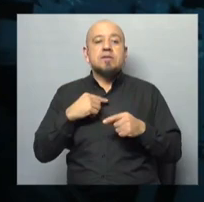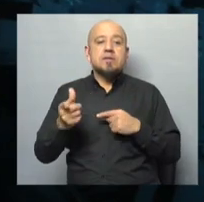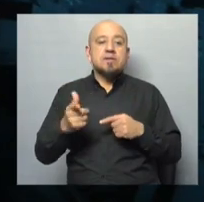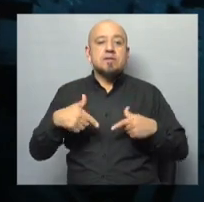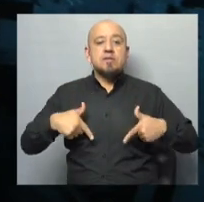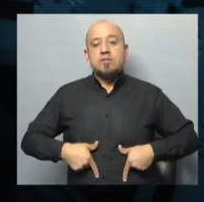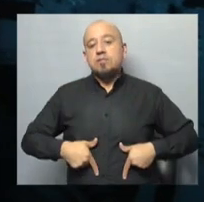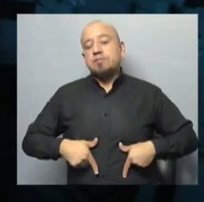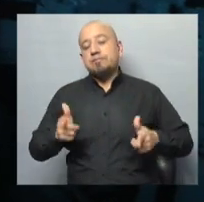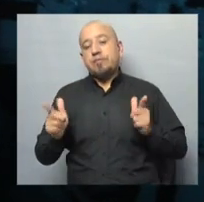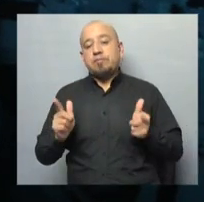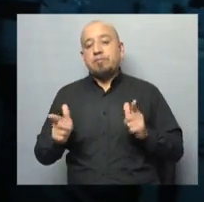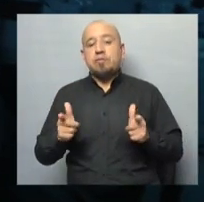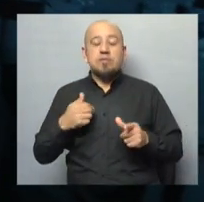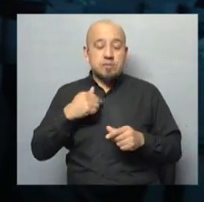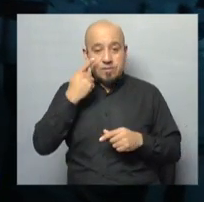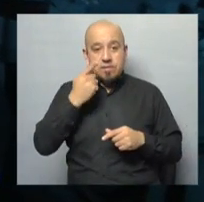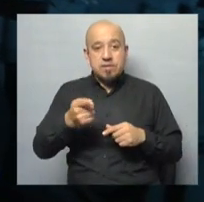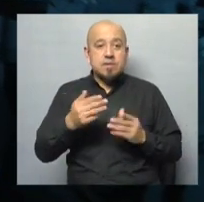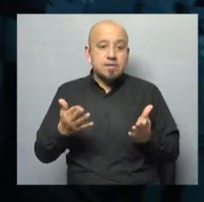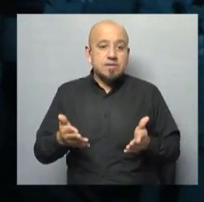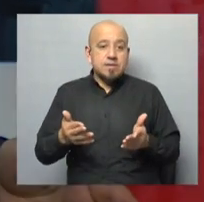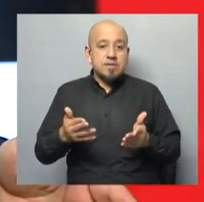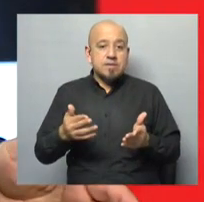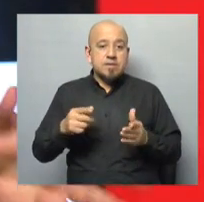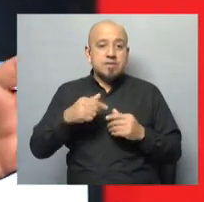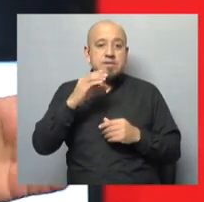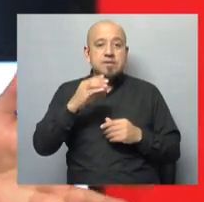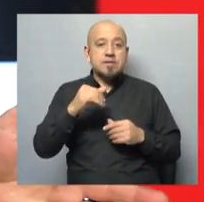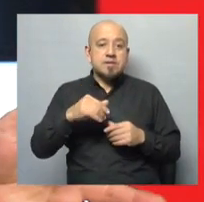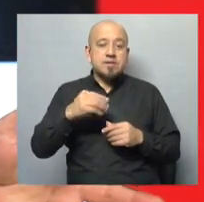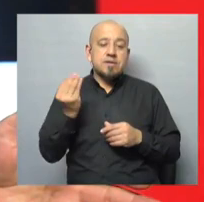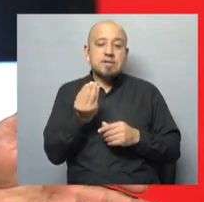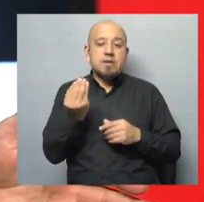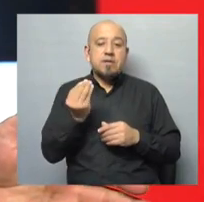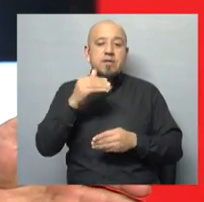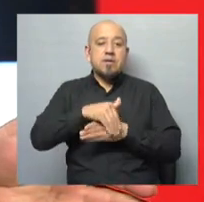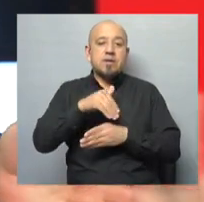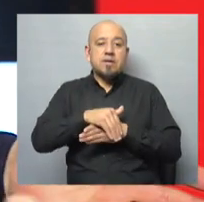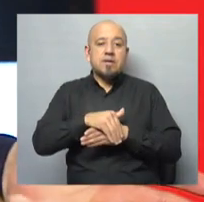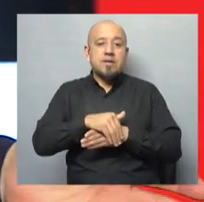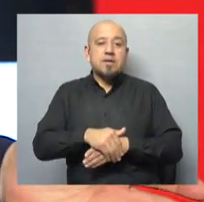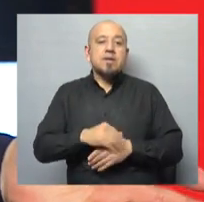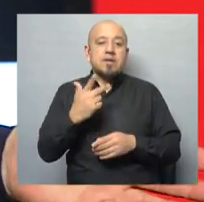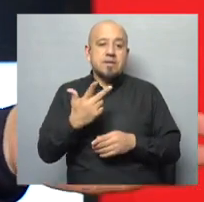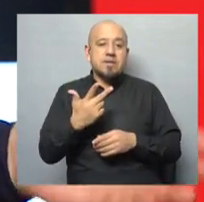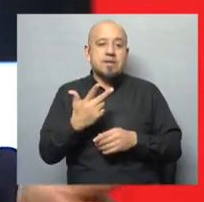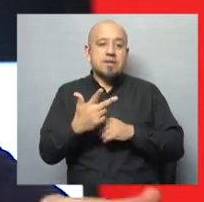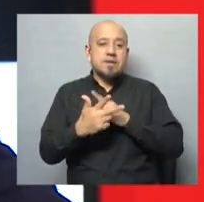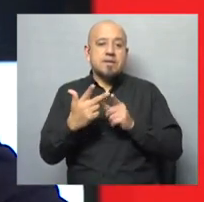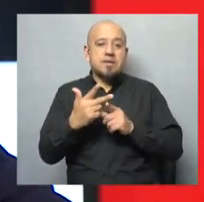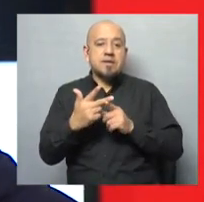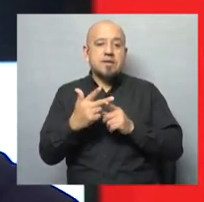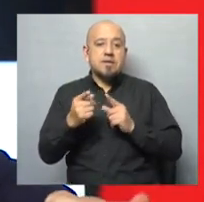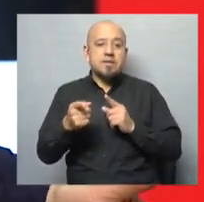yo miraba o sea nadie empieza en cinemateca yo empezaba en los sábados de tardes mirando las tres al hilo de